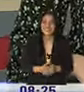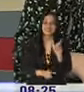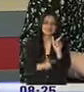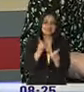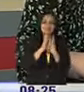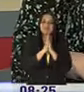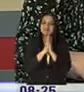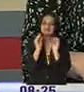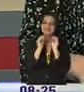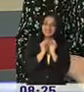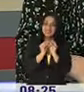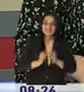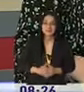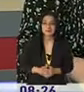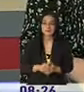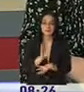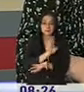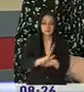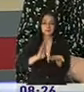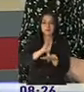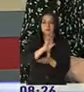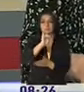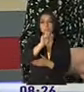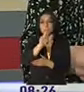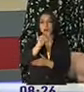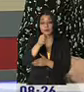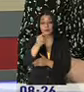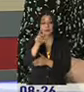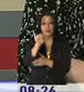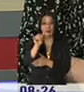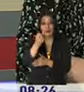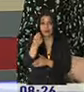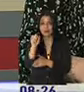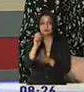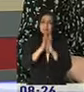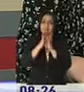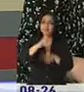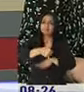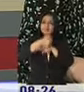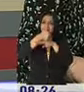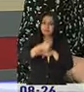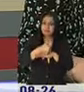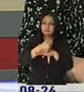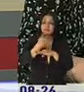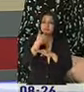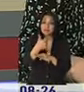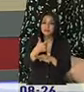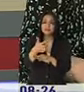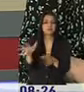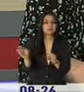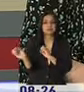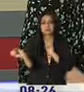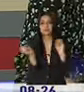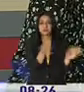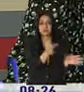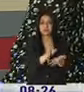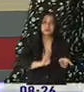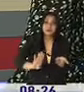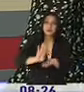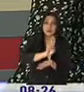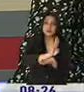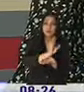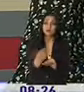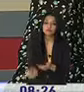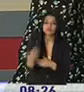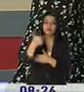La ciudadanía, los moradores del barrio Buenos Aires hacen un llamado a las autoridades, pues aseguran que se encuentra en total abandono. Ellos acudieron a